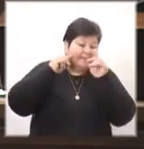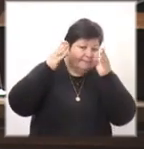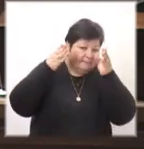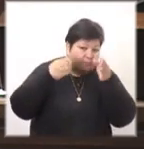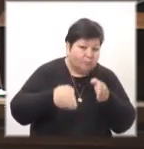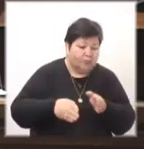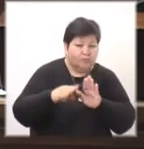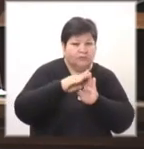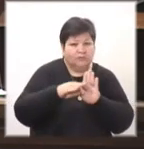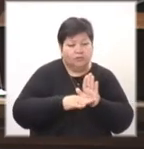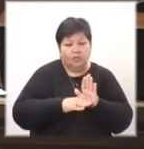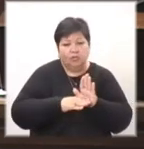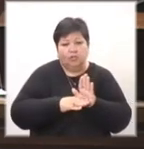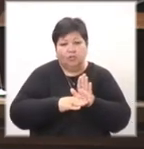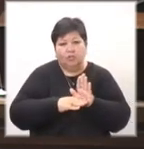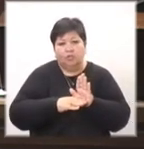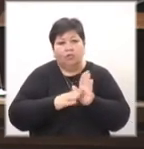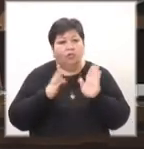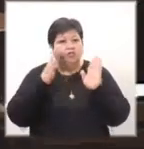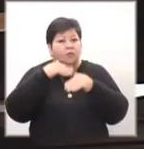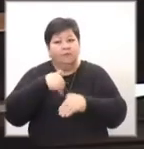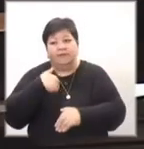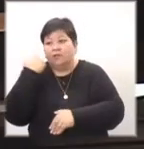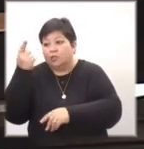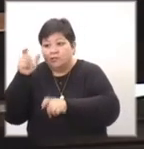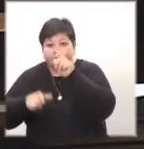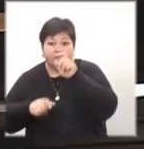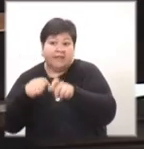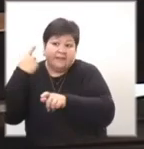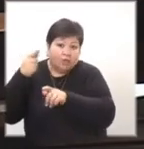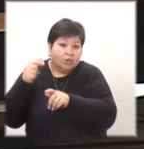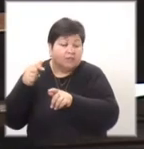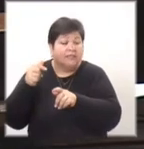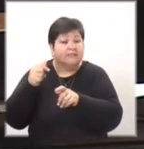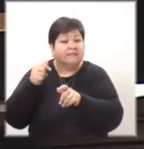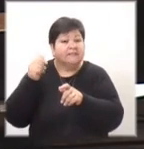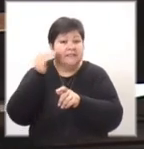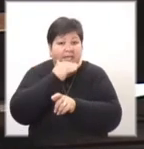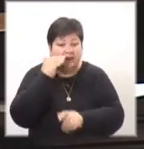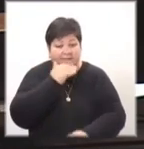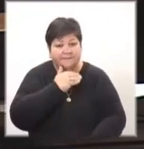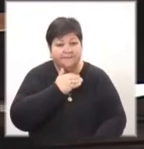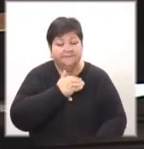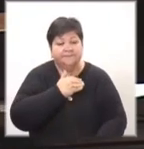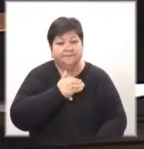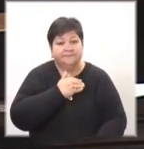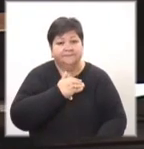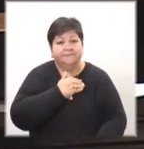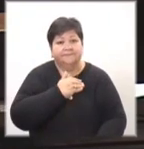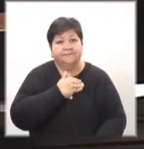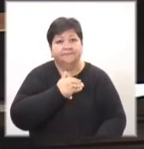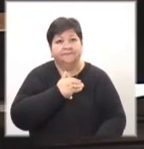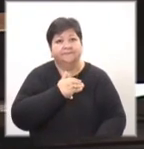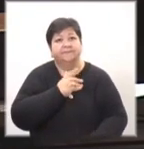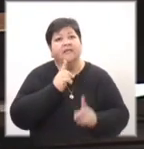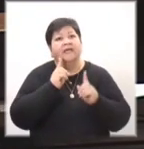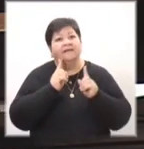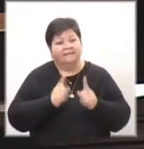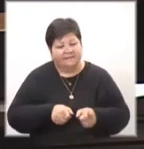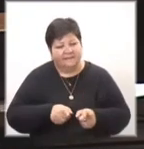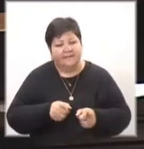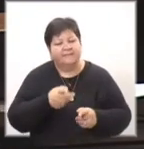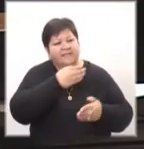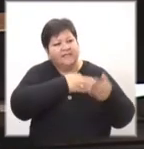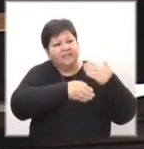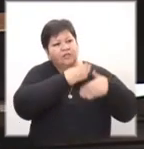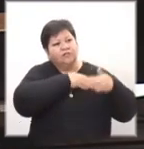personas afiliadas a otras cajas. Un punto sumamente preocupante son los retrocesos que se han verificado entre la